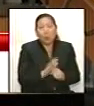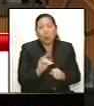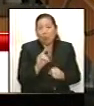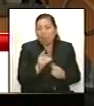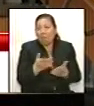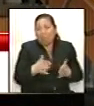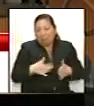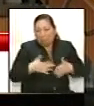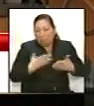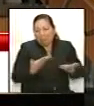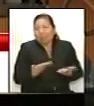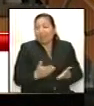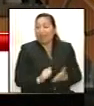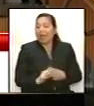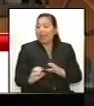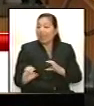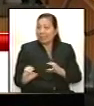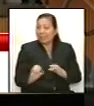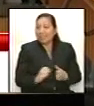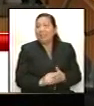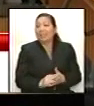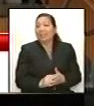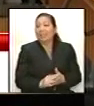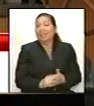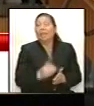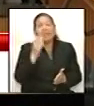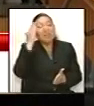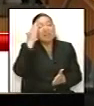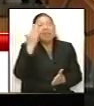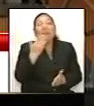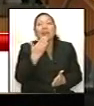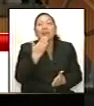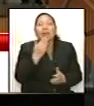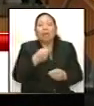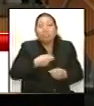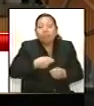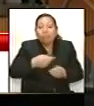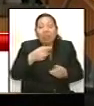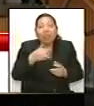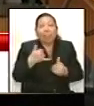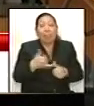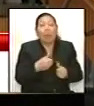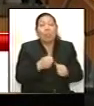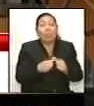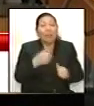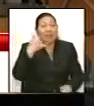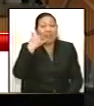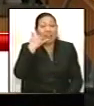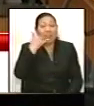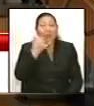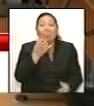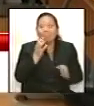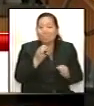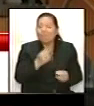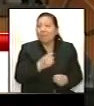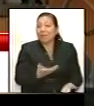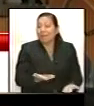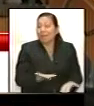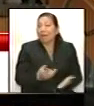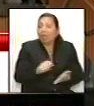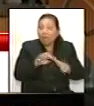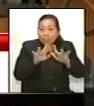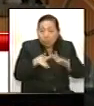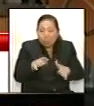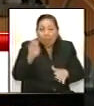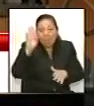que se pueda lograr efectivamente saber a quién debe derivar la línea 100 estos temas de una manera efectiva, un escrito a